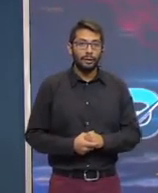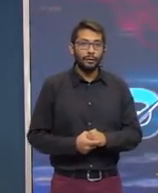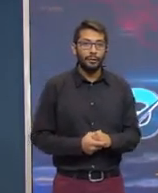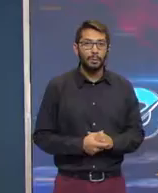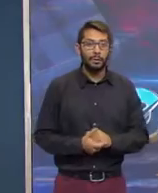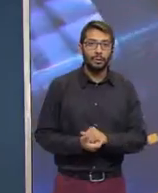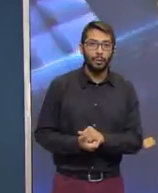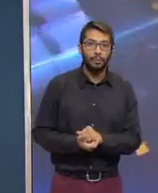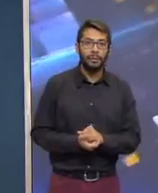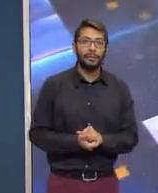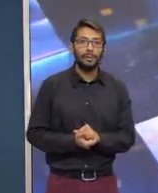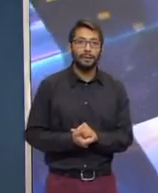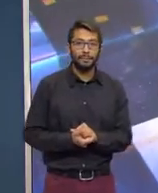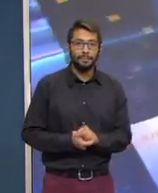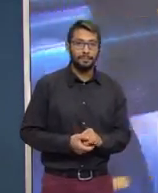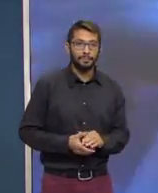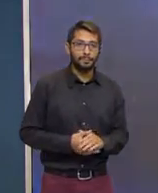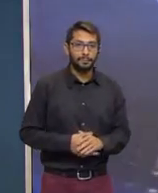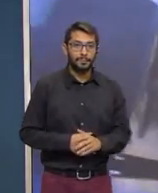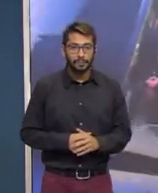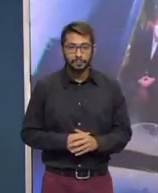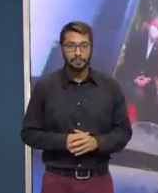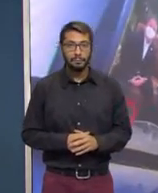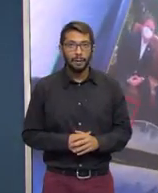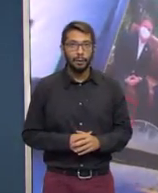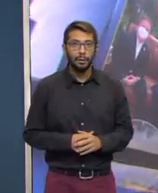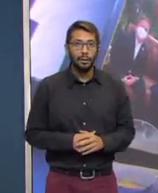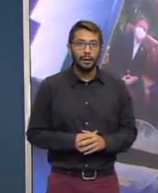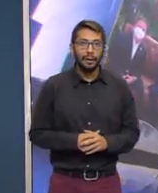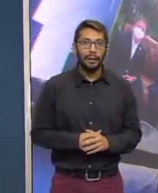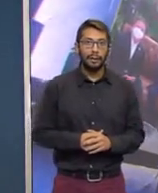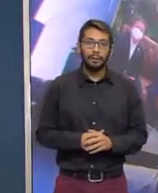está ofreciendo por parte del gobierno. Muchas gracias, Mariela. Bien, muchas gracias a ustedes. Bueno.